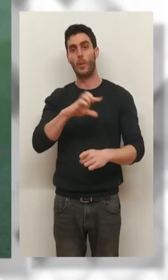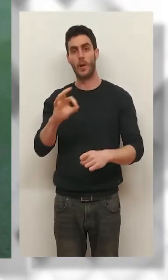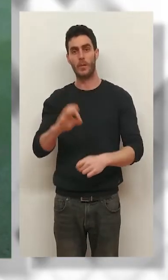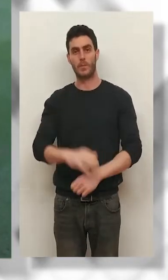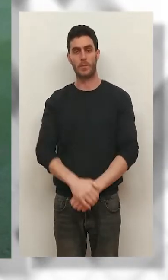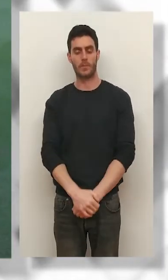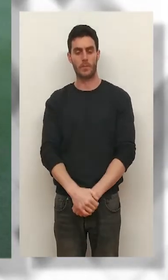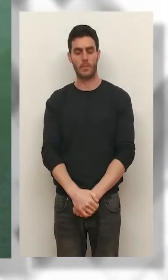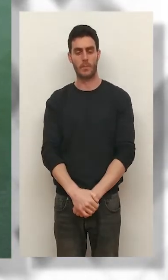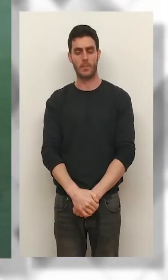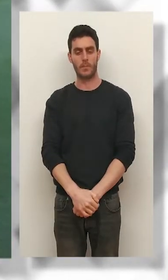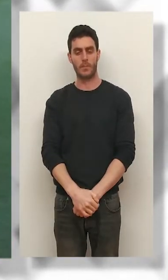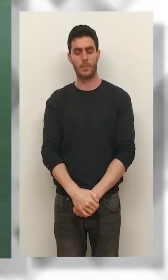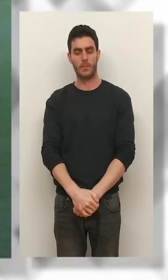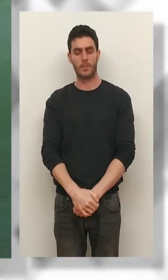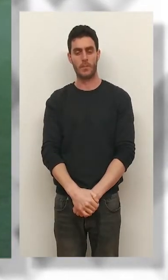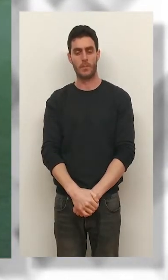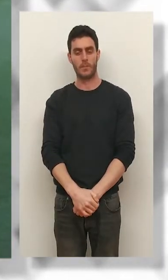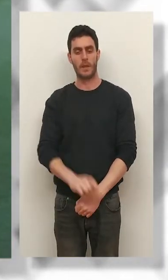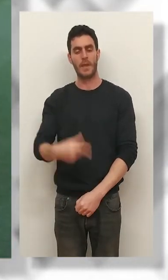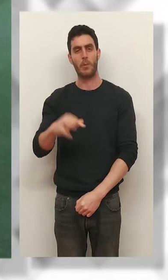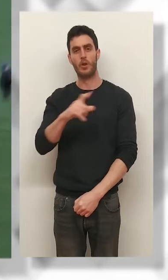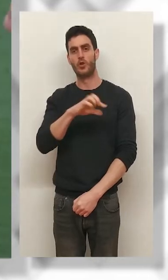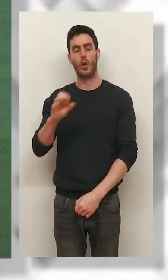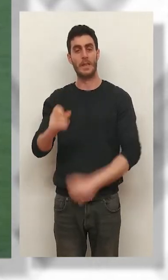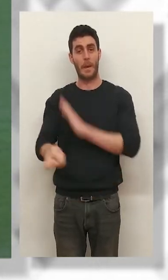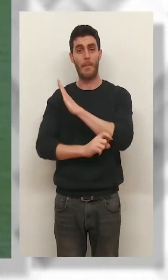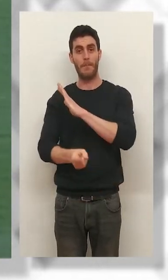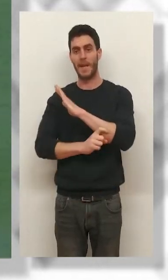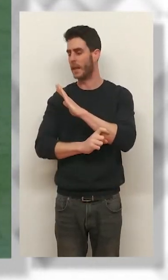Respondió a balón parado Solís, estrellando la pelota en la madera.